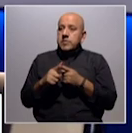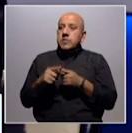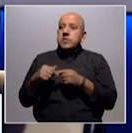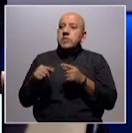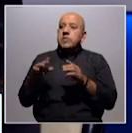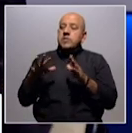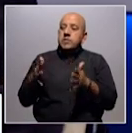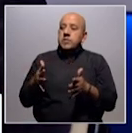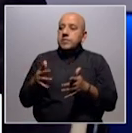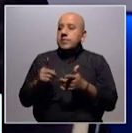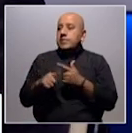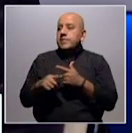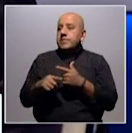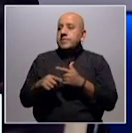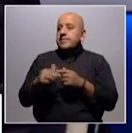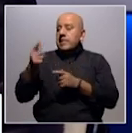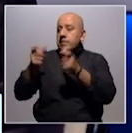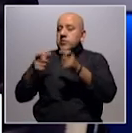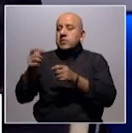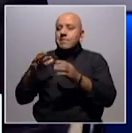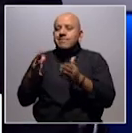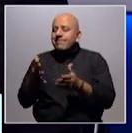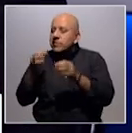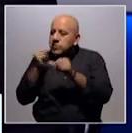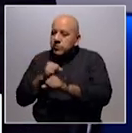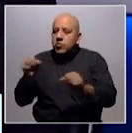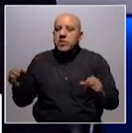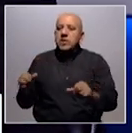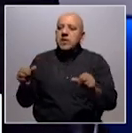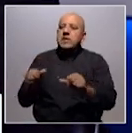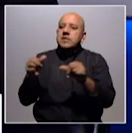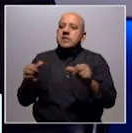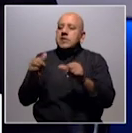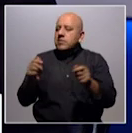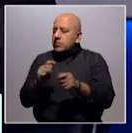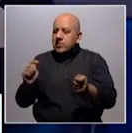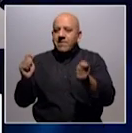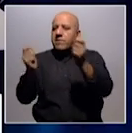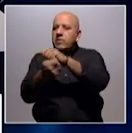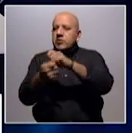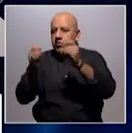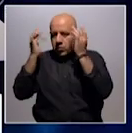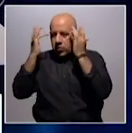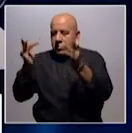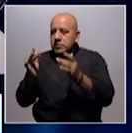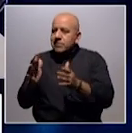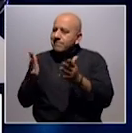alejando de la gente además bueno no se puede hacer una transformación educativa sin